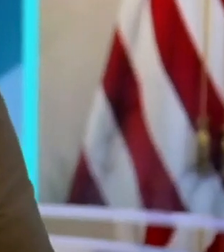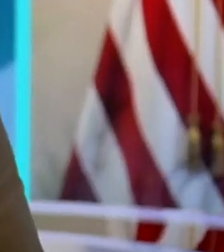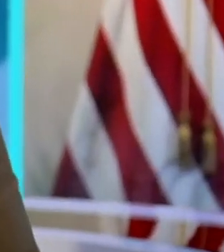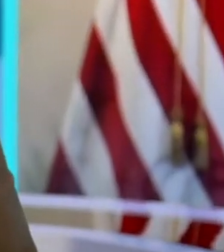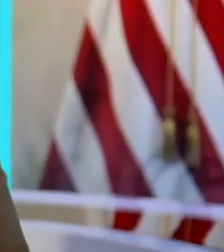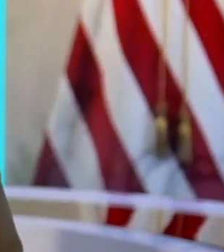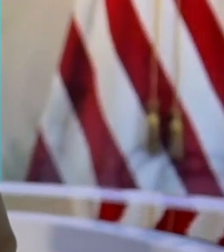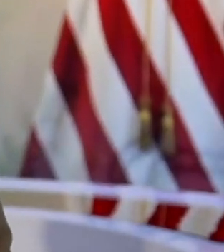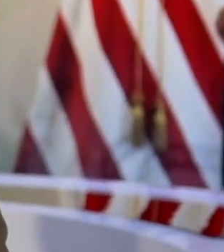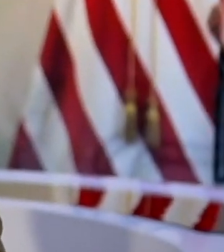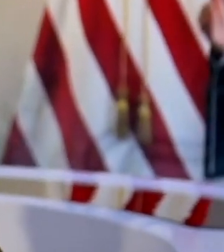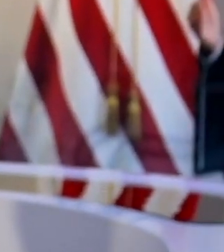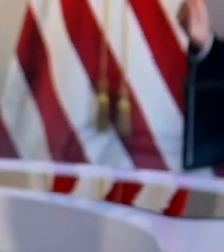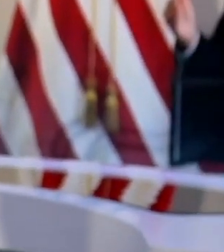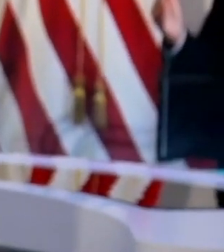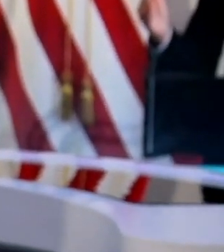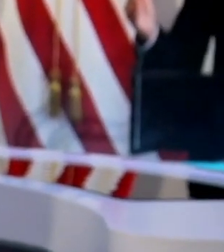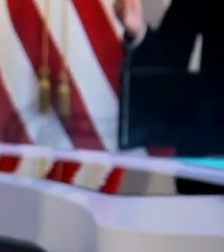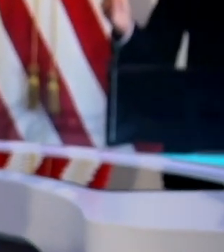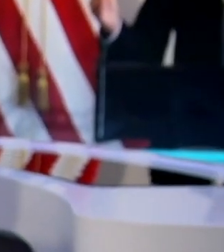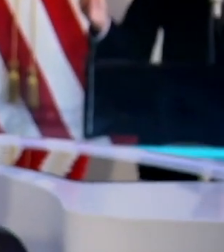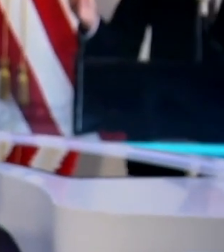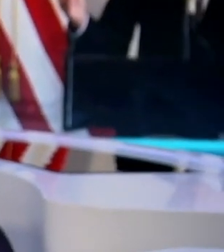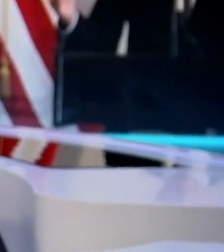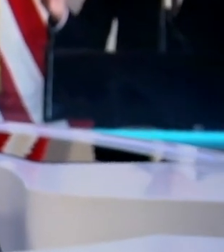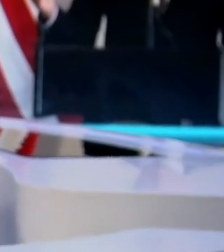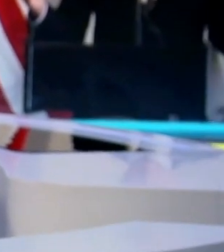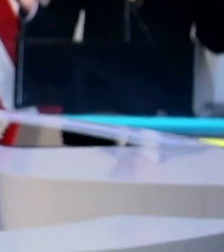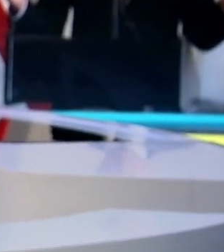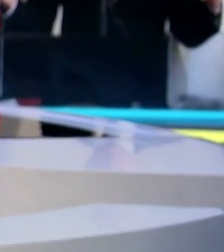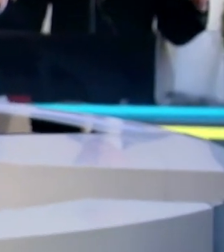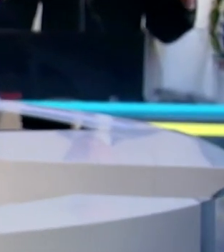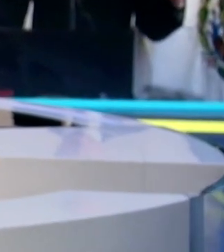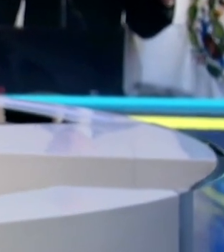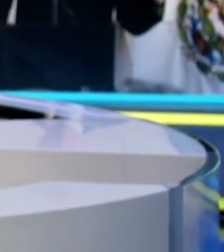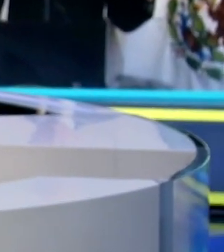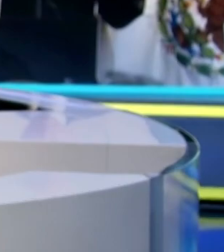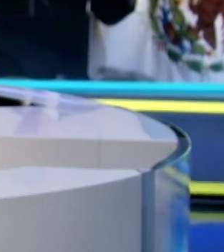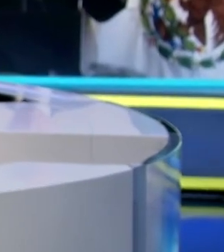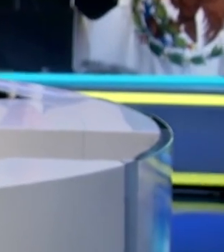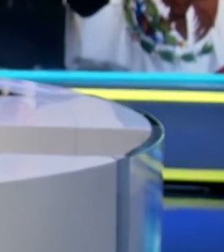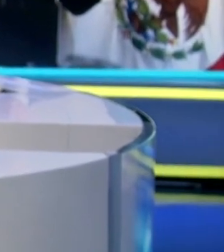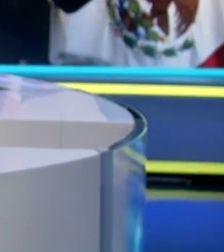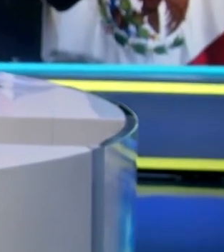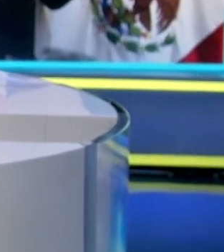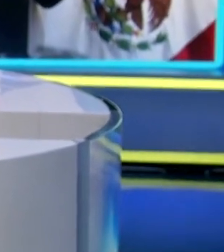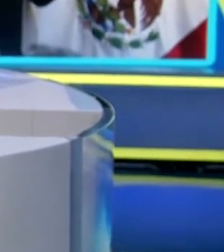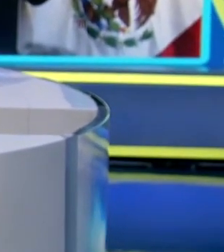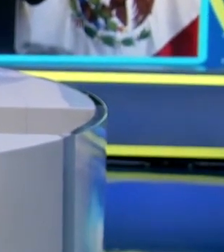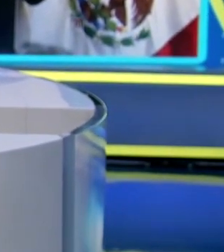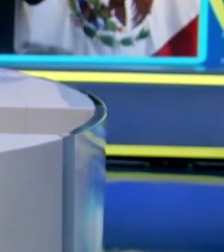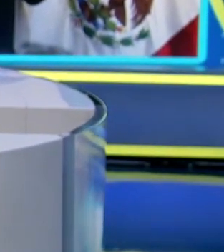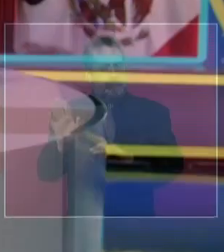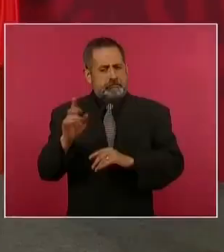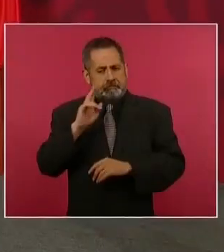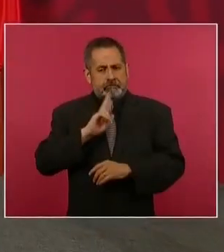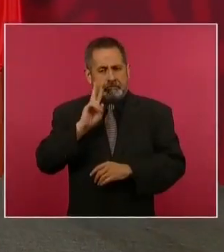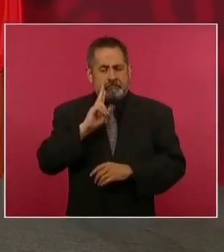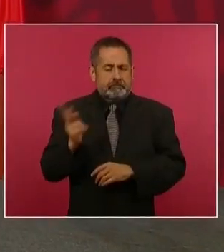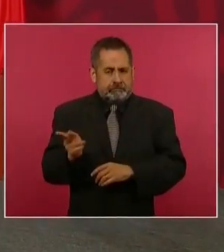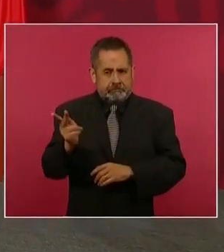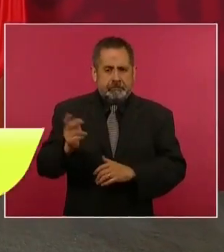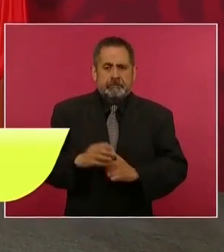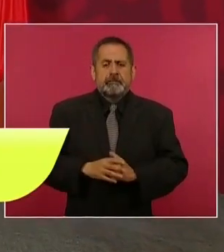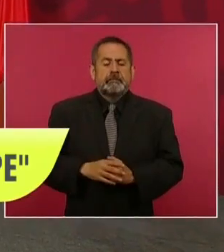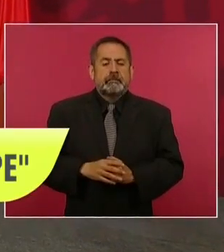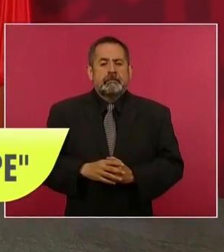Y bueno, vamos al tema de la Cumbre de las Américas. Luego de que el presidente López Obrador dejara abierta la posibilidad de no acudir a la cumbre porque quiere que inviten a todos